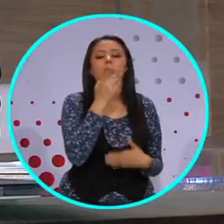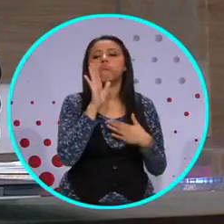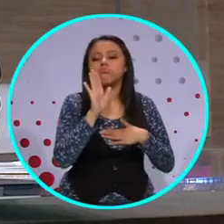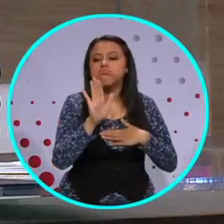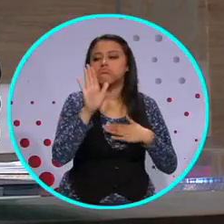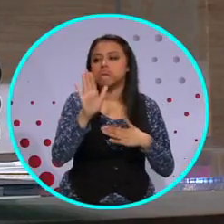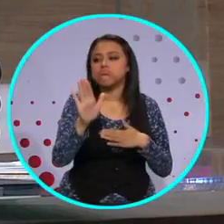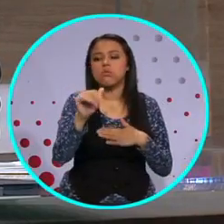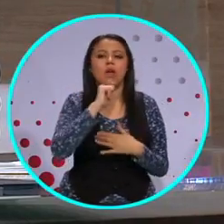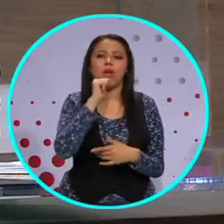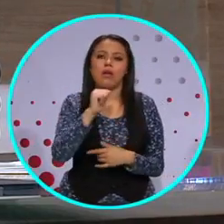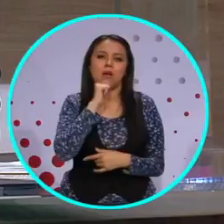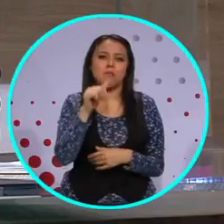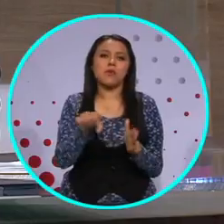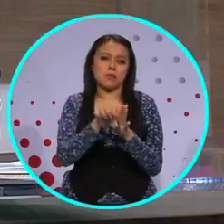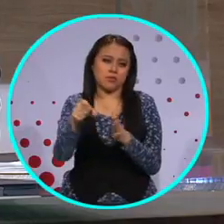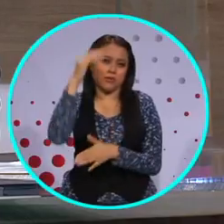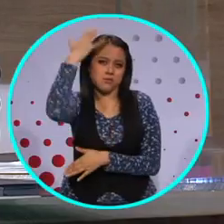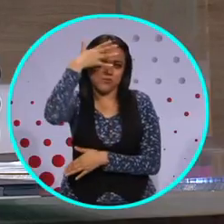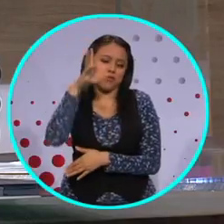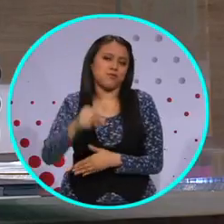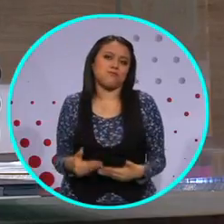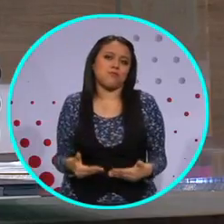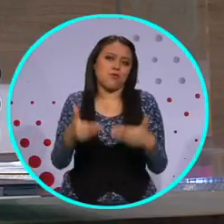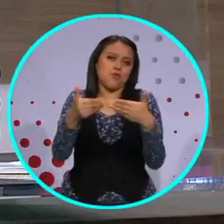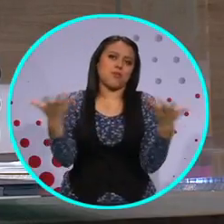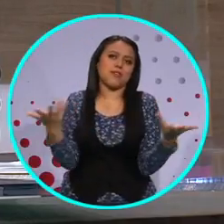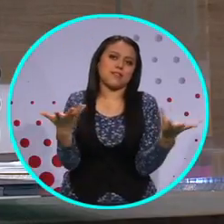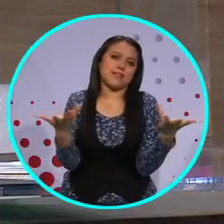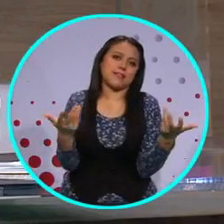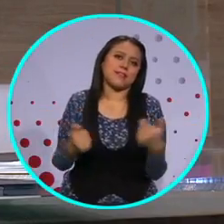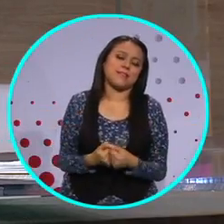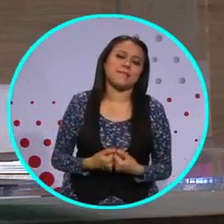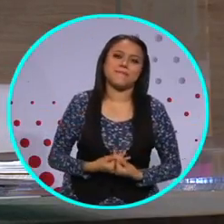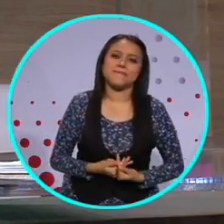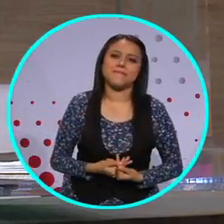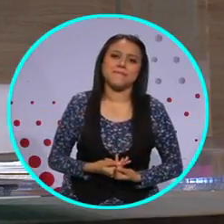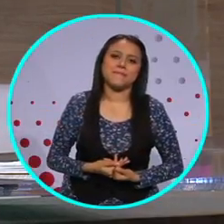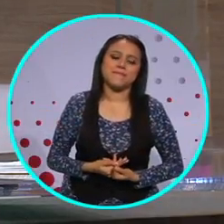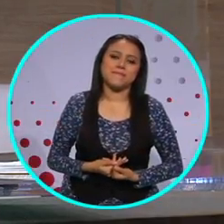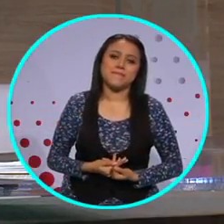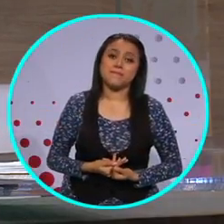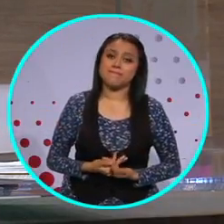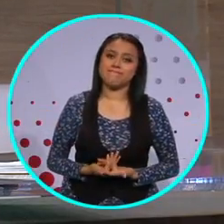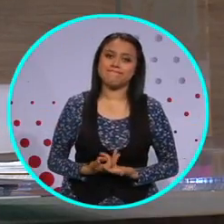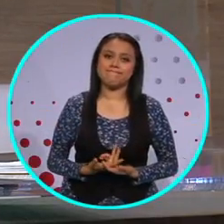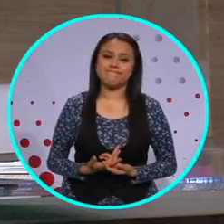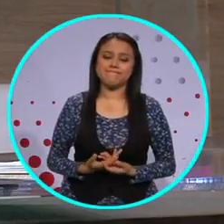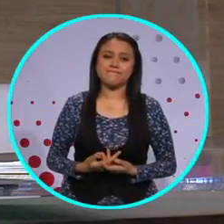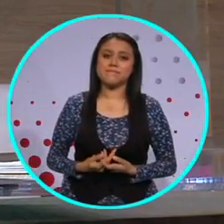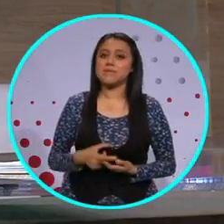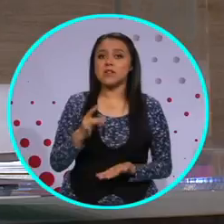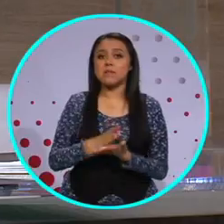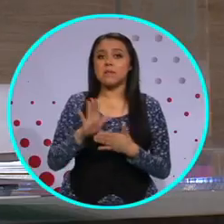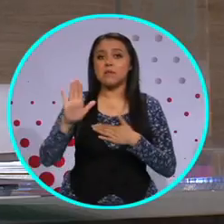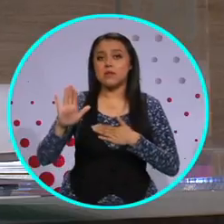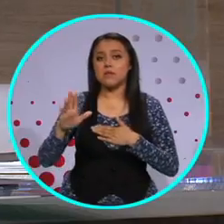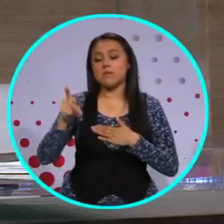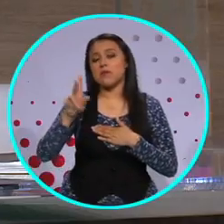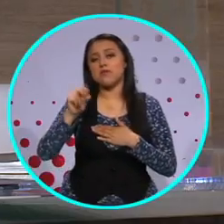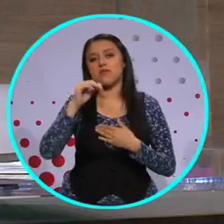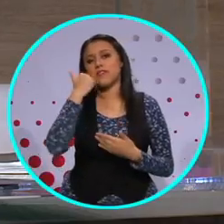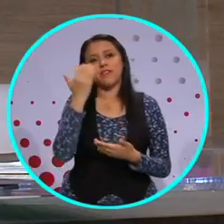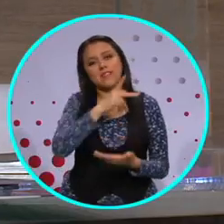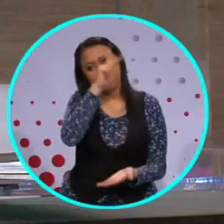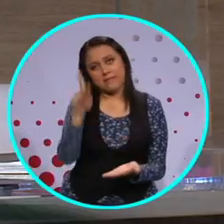ya no le da tiempo ni de acaba del muro la otra mitología se le fue si los eligen sí pero no creo que pase